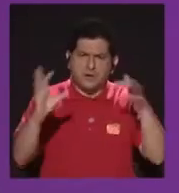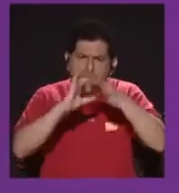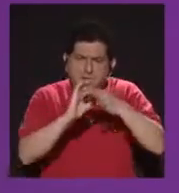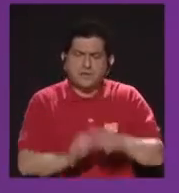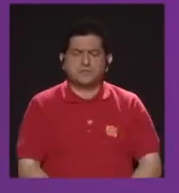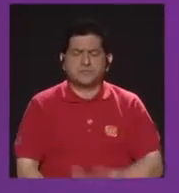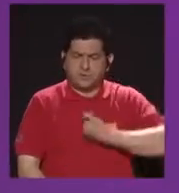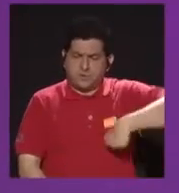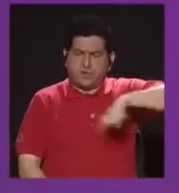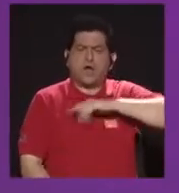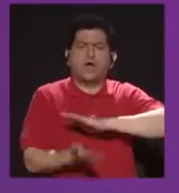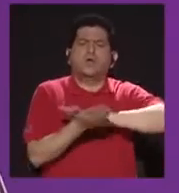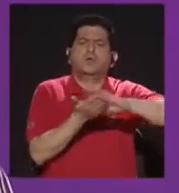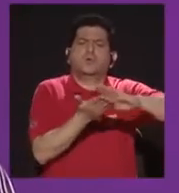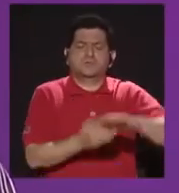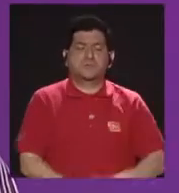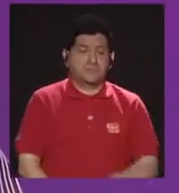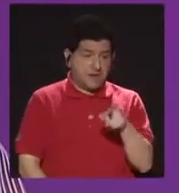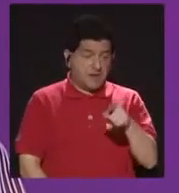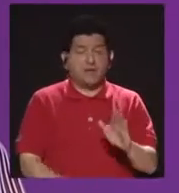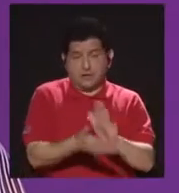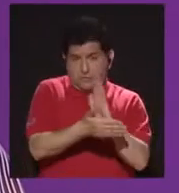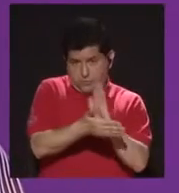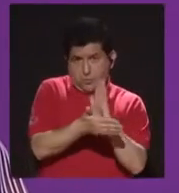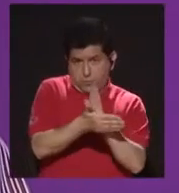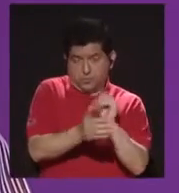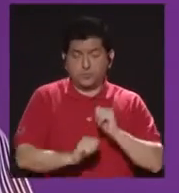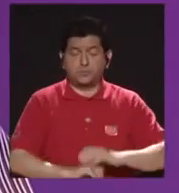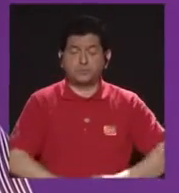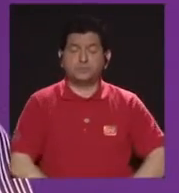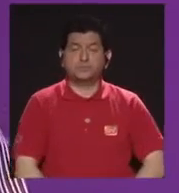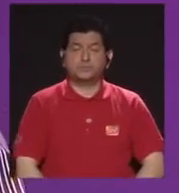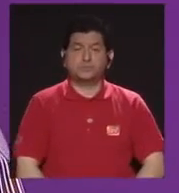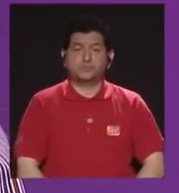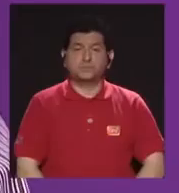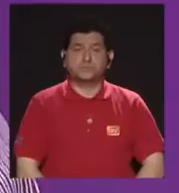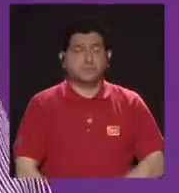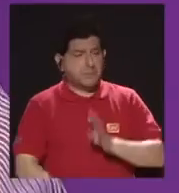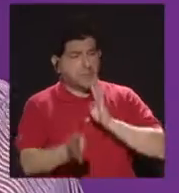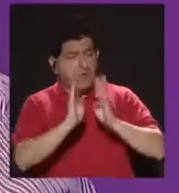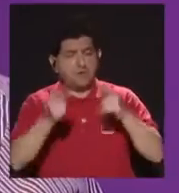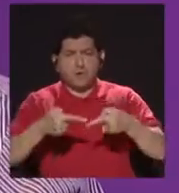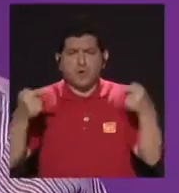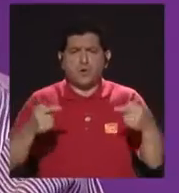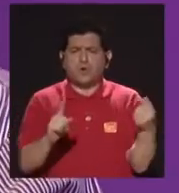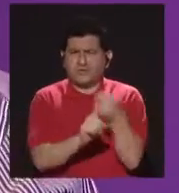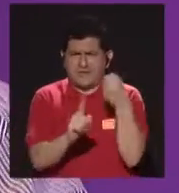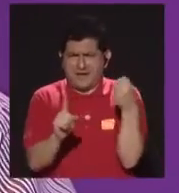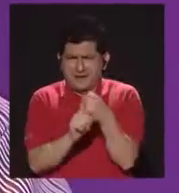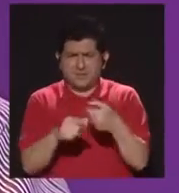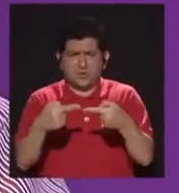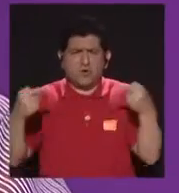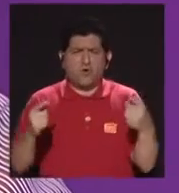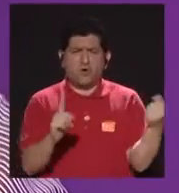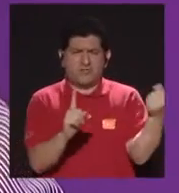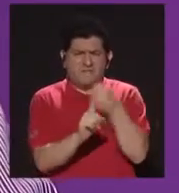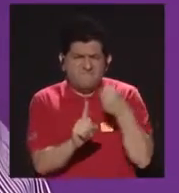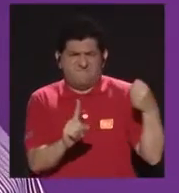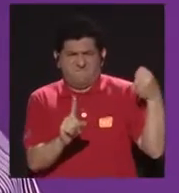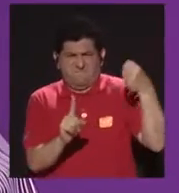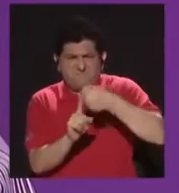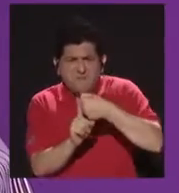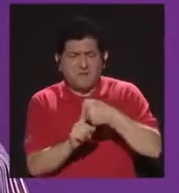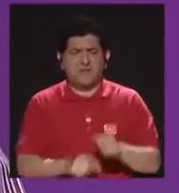nuestra dignidad en este pronunciamiento han hablado en contra la agresión en contra la violencia